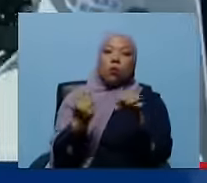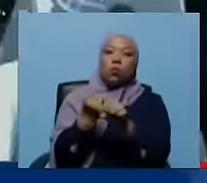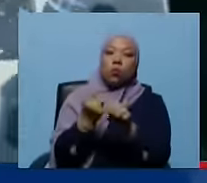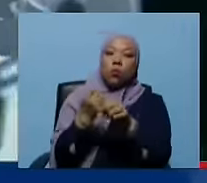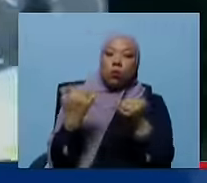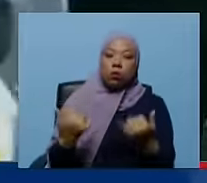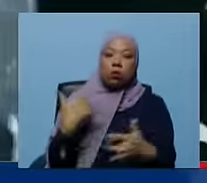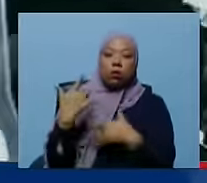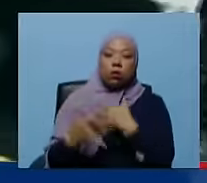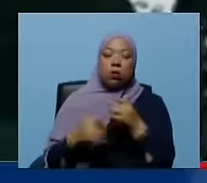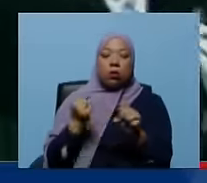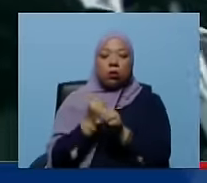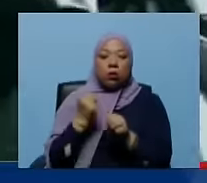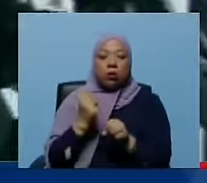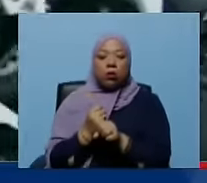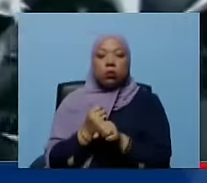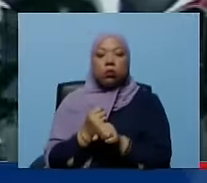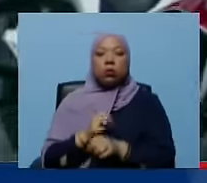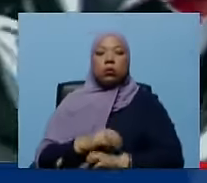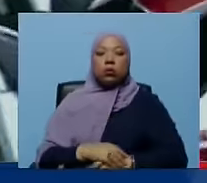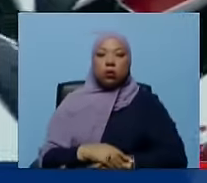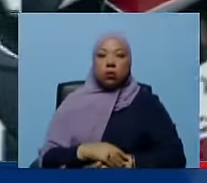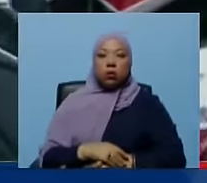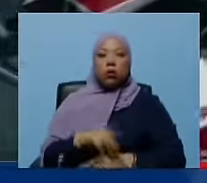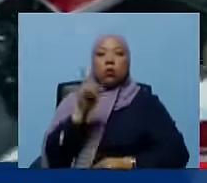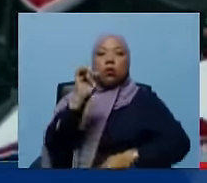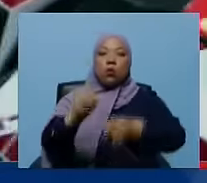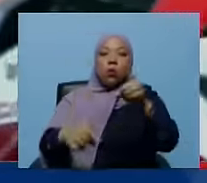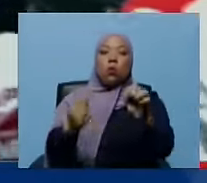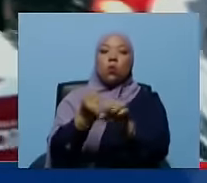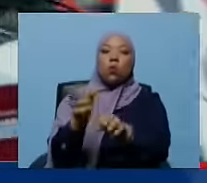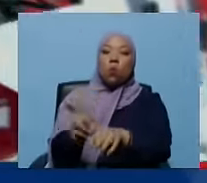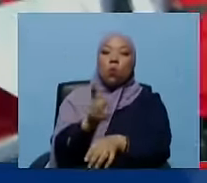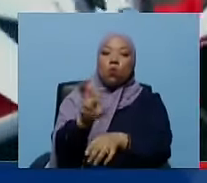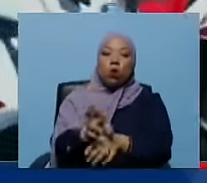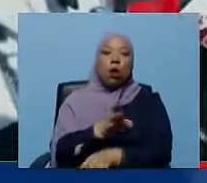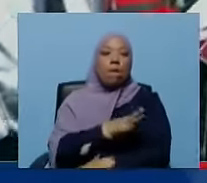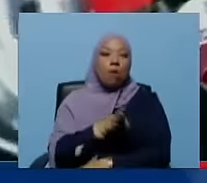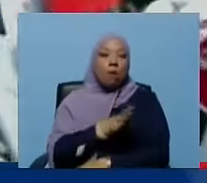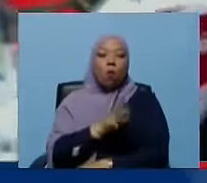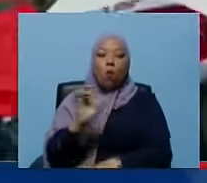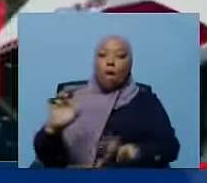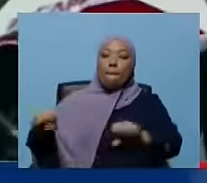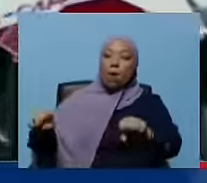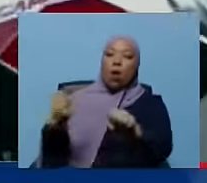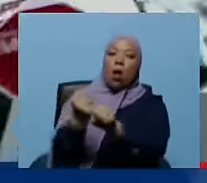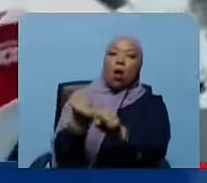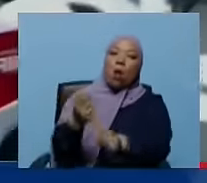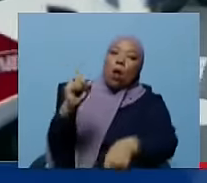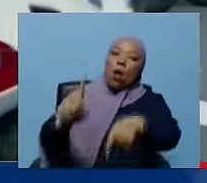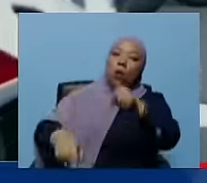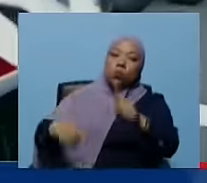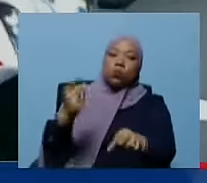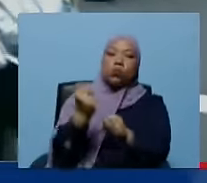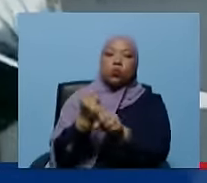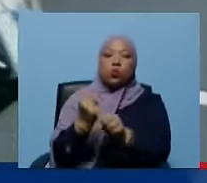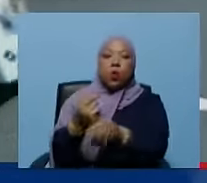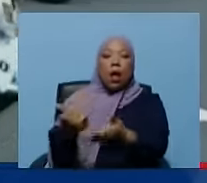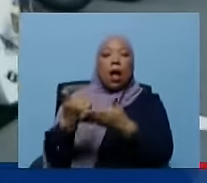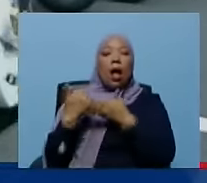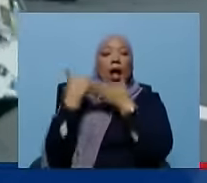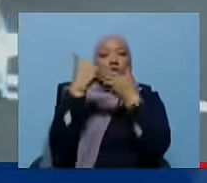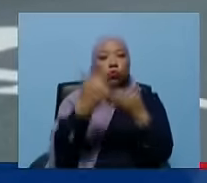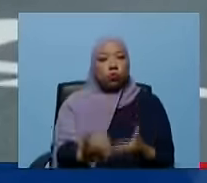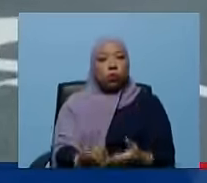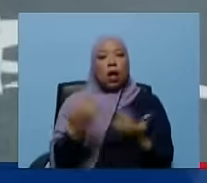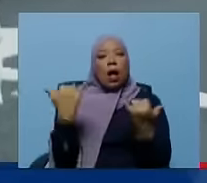este cuerpo de compañeros a veces usan hasta su propia moto en algunas ocasiones. Y esto va a ayudar, presidente, a